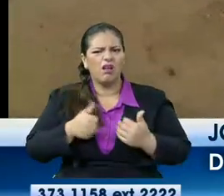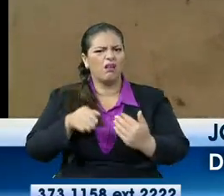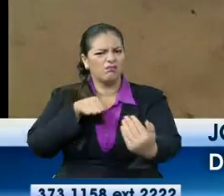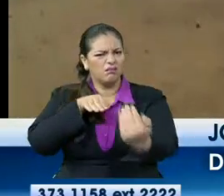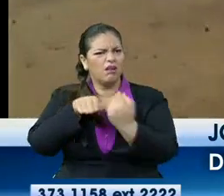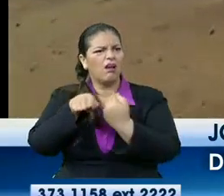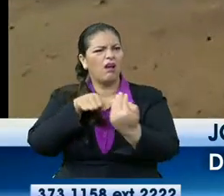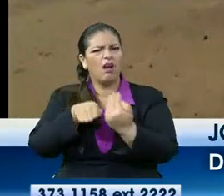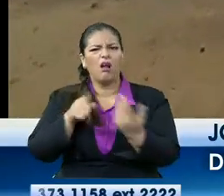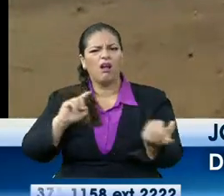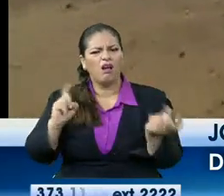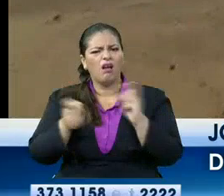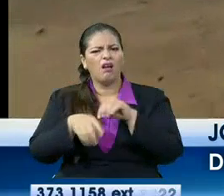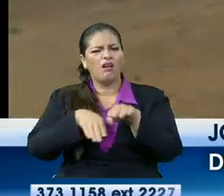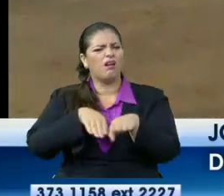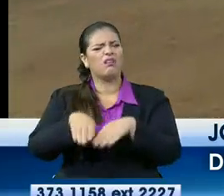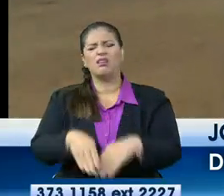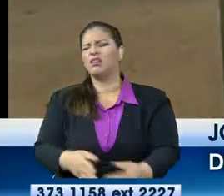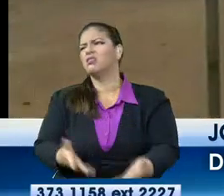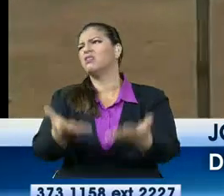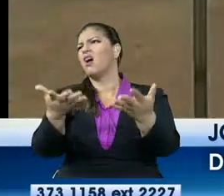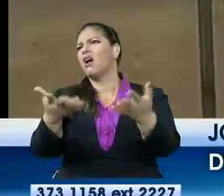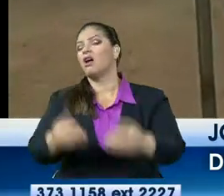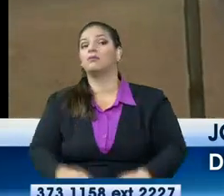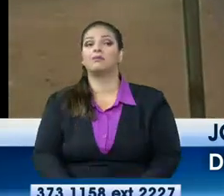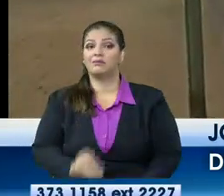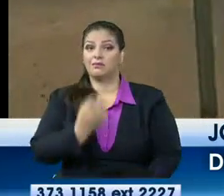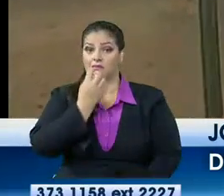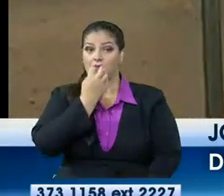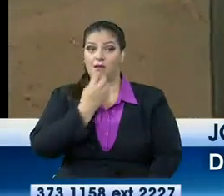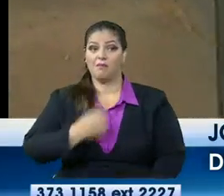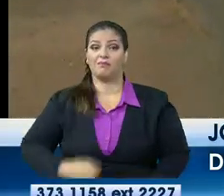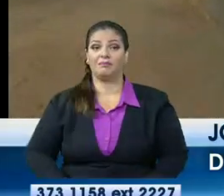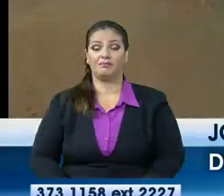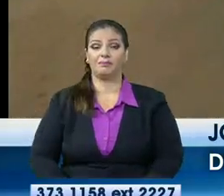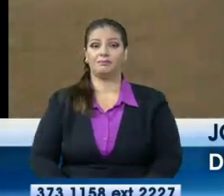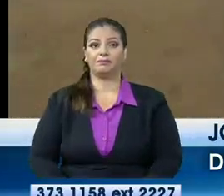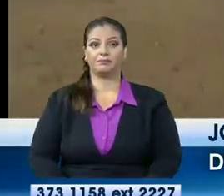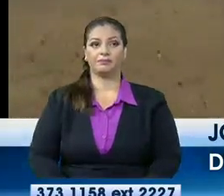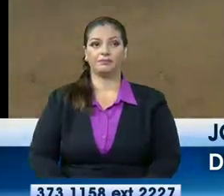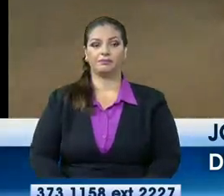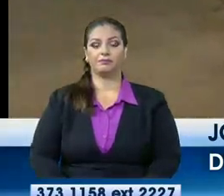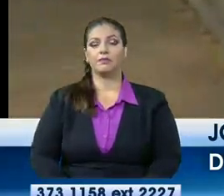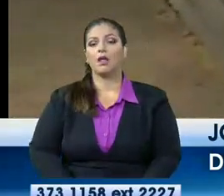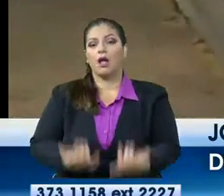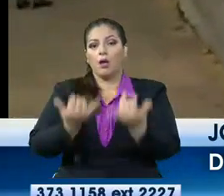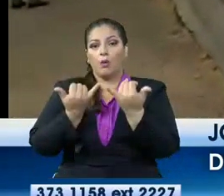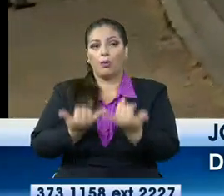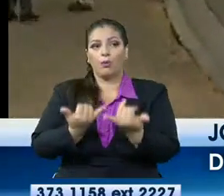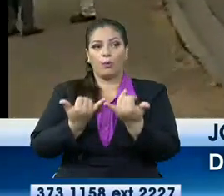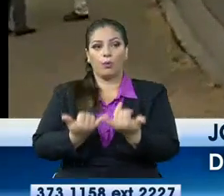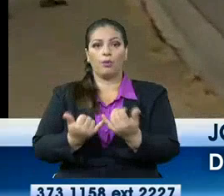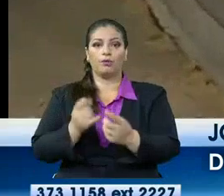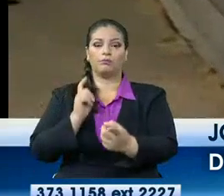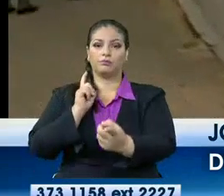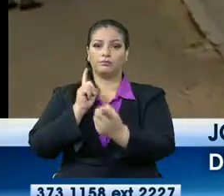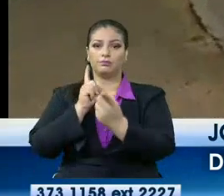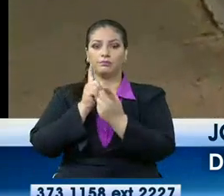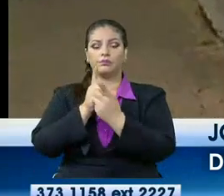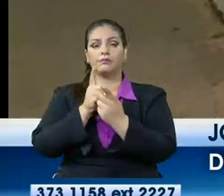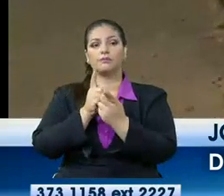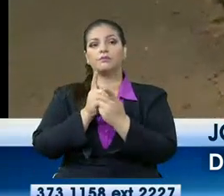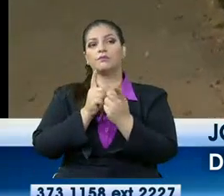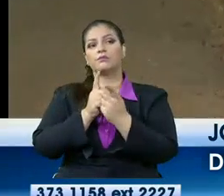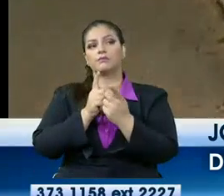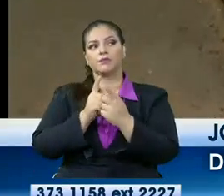de carril que se ha generado en esta ruta. Vamos de inmediato a conversar, a dialogar con quienes forman parte de este